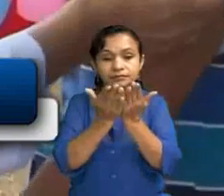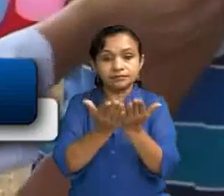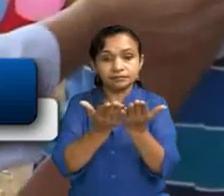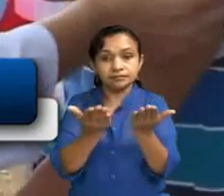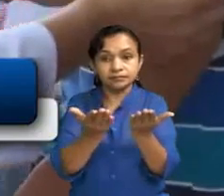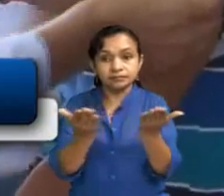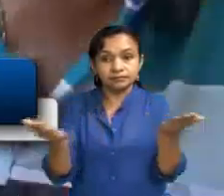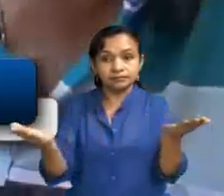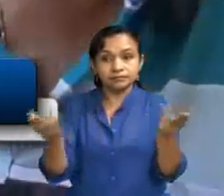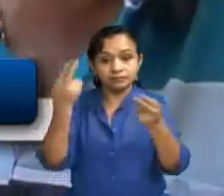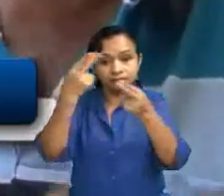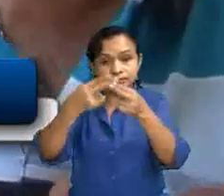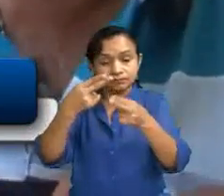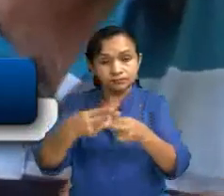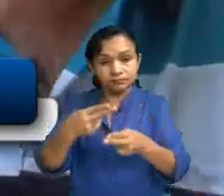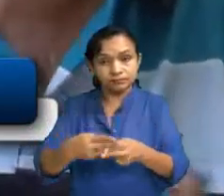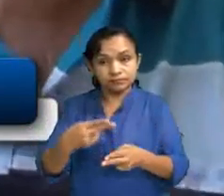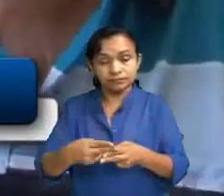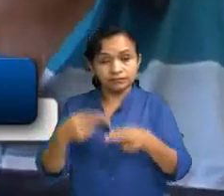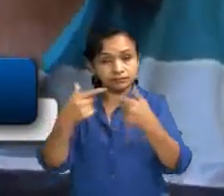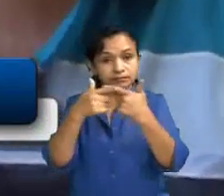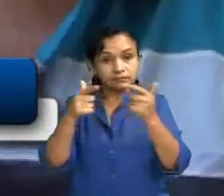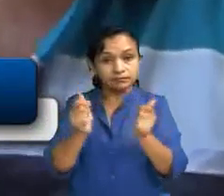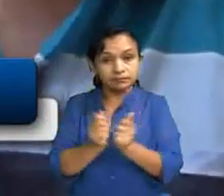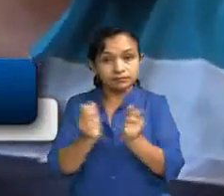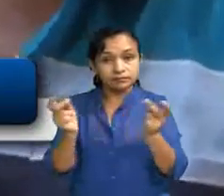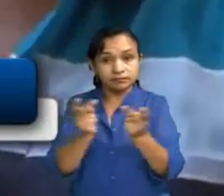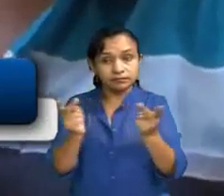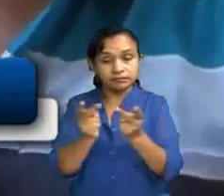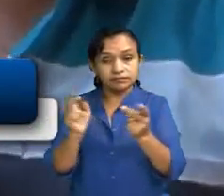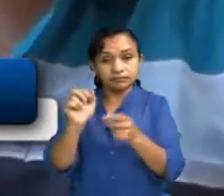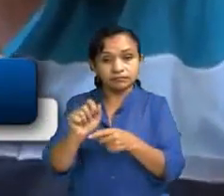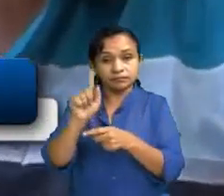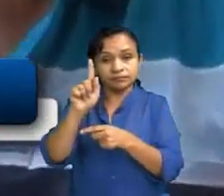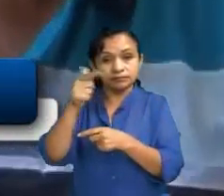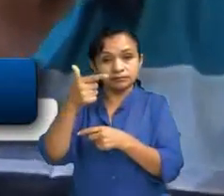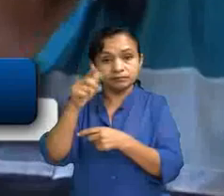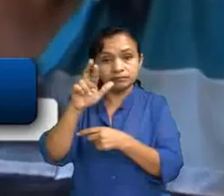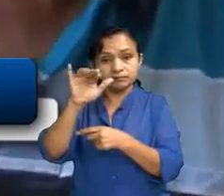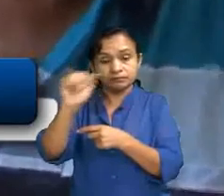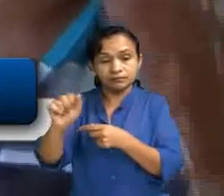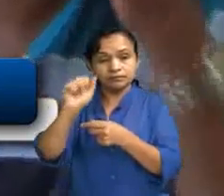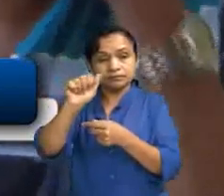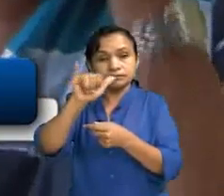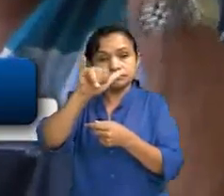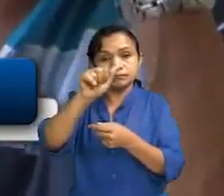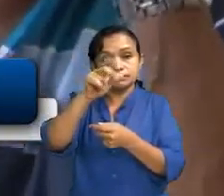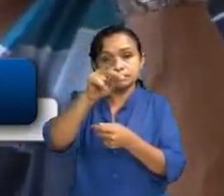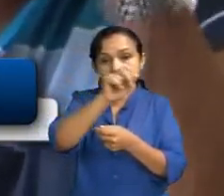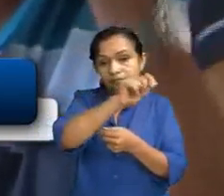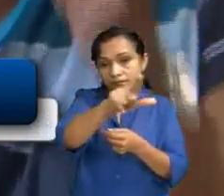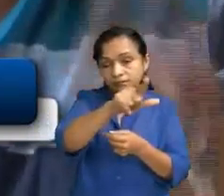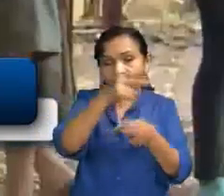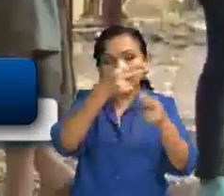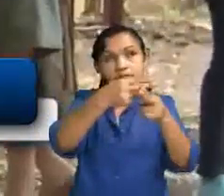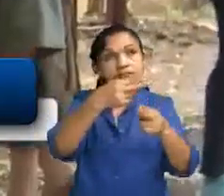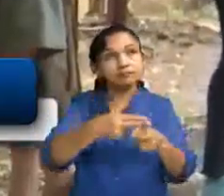cuales anotamos al niño según el sector, si el niño es de Altagracia, si el niño es de Ayapan, según el sector nosotros lo